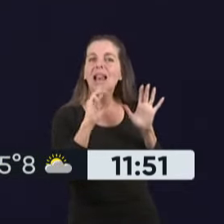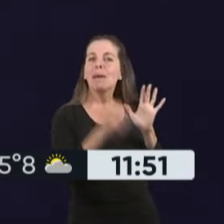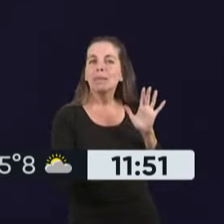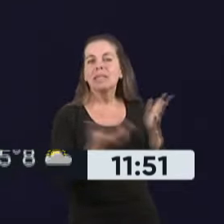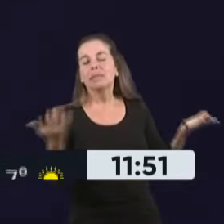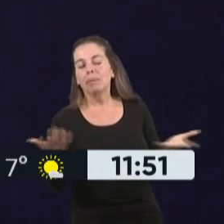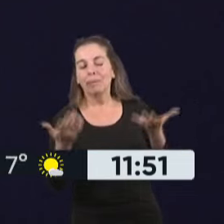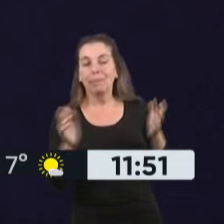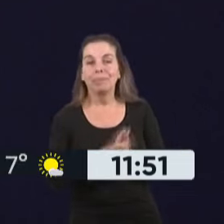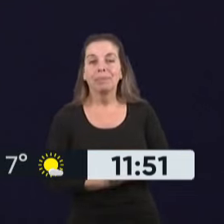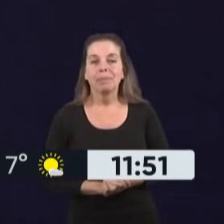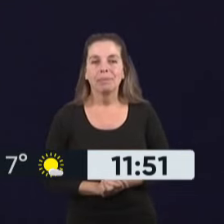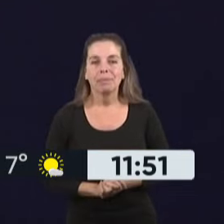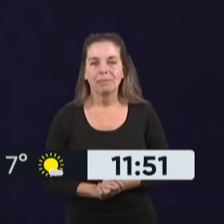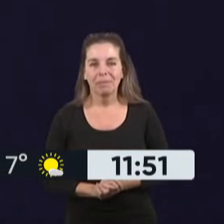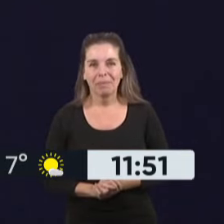Ay, Dios.